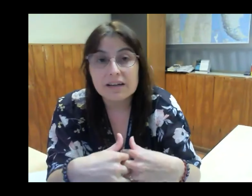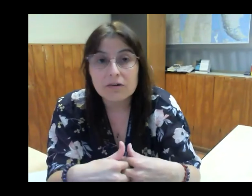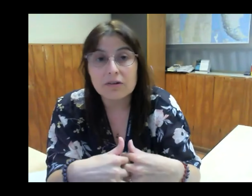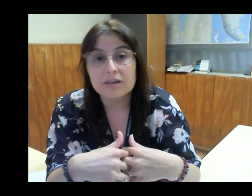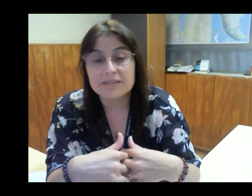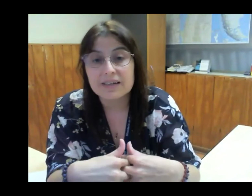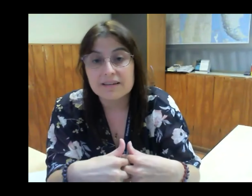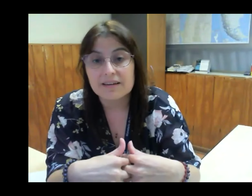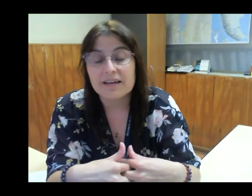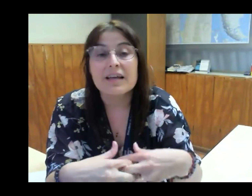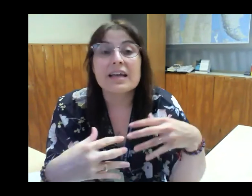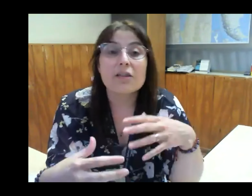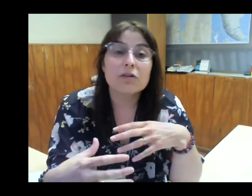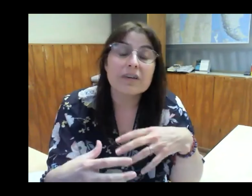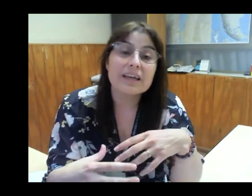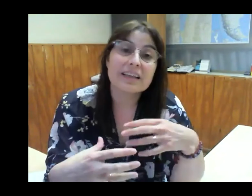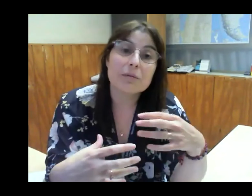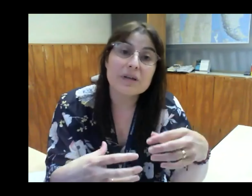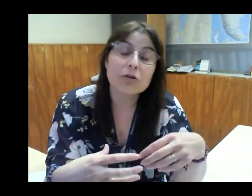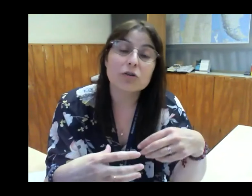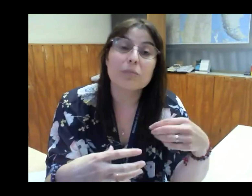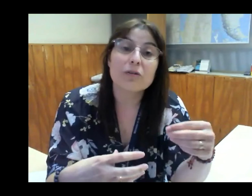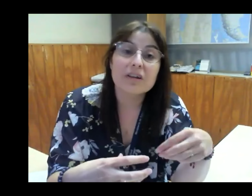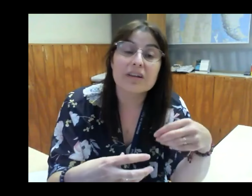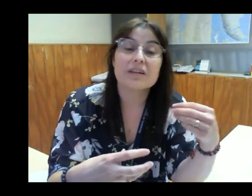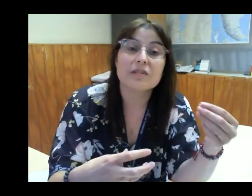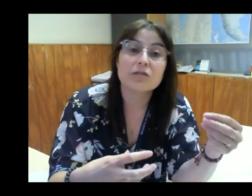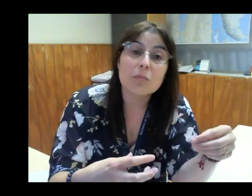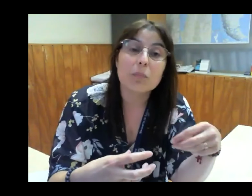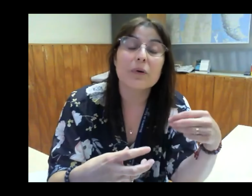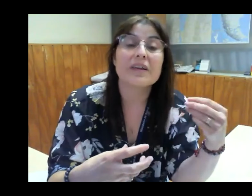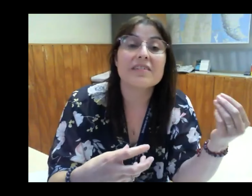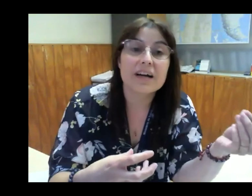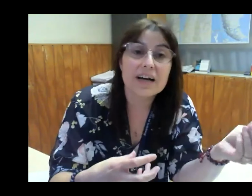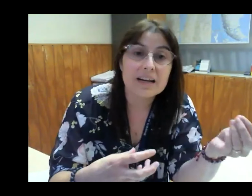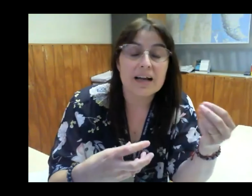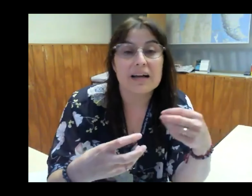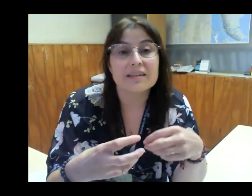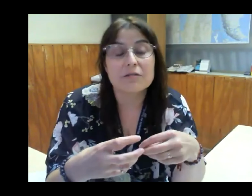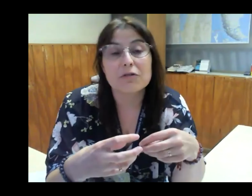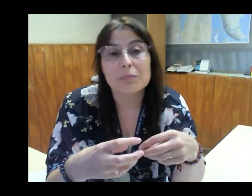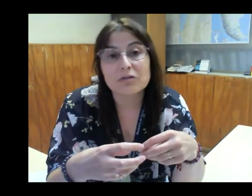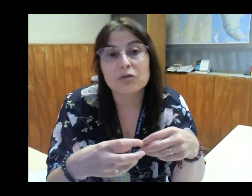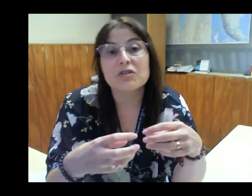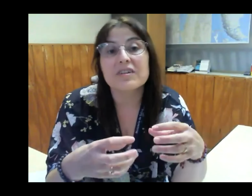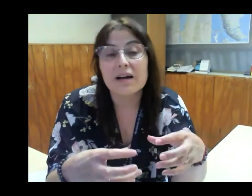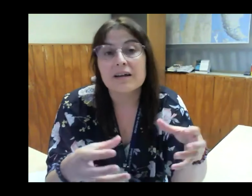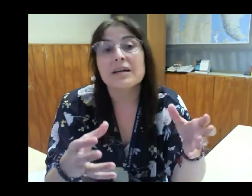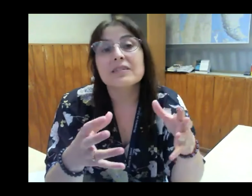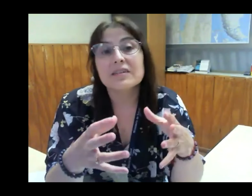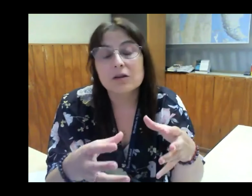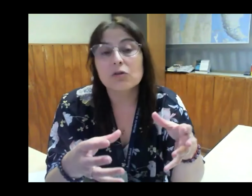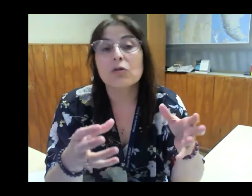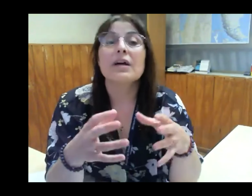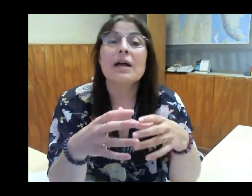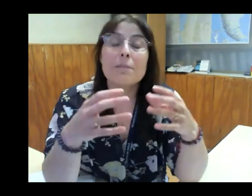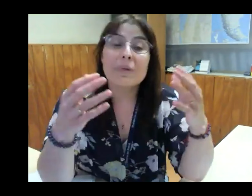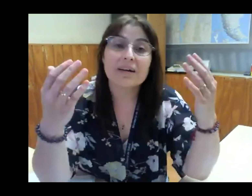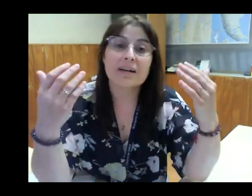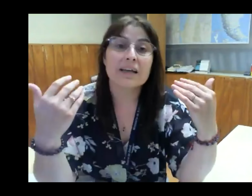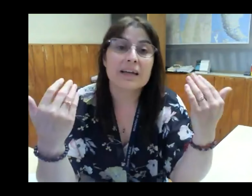del riesgo de desastre y donde también los tomadores de decisión pueden llegar a esa información ya,